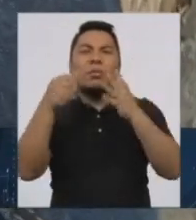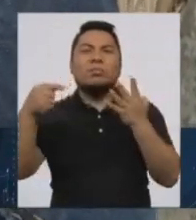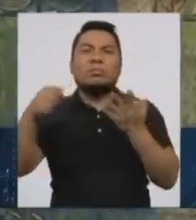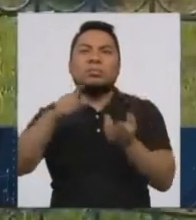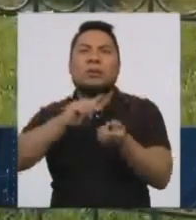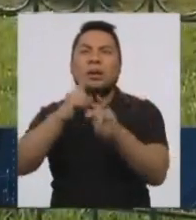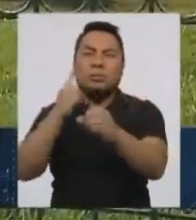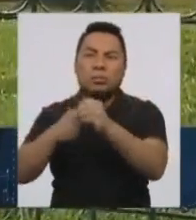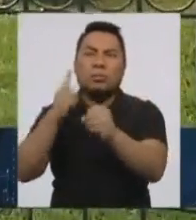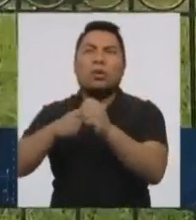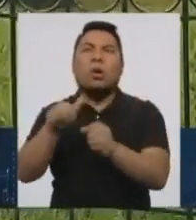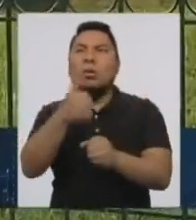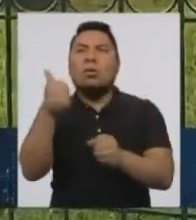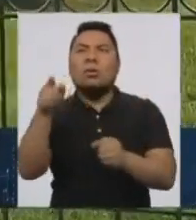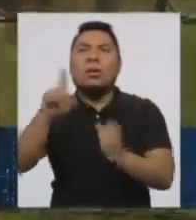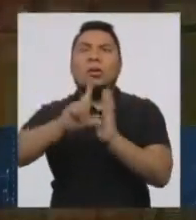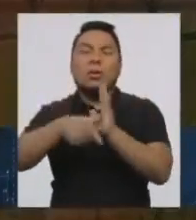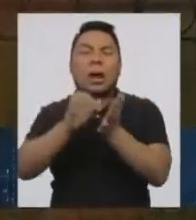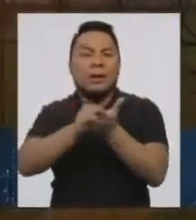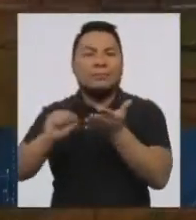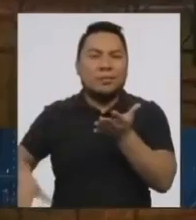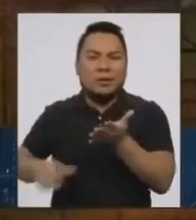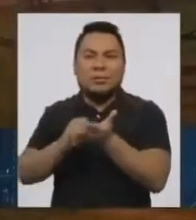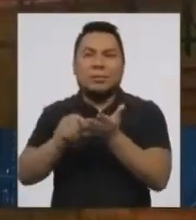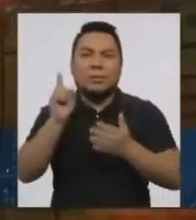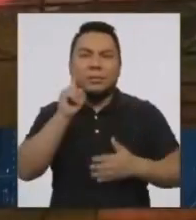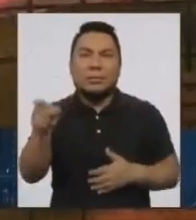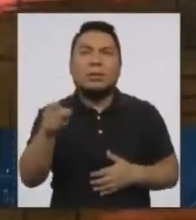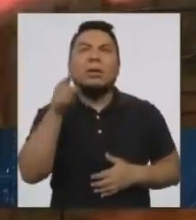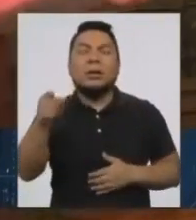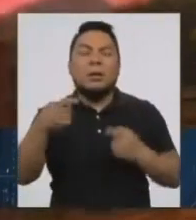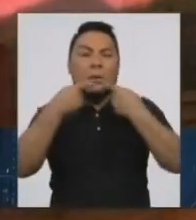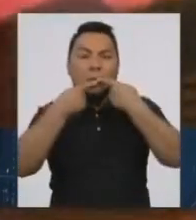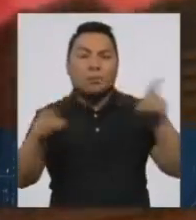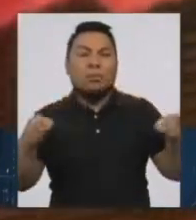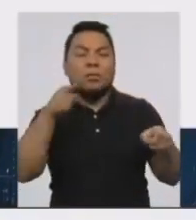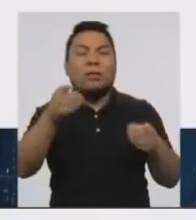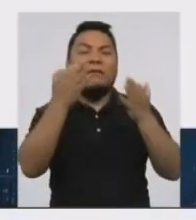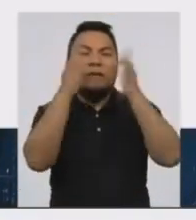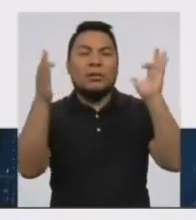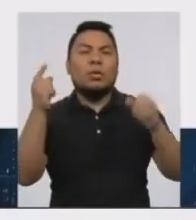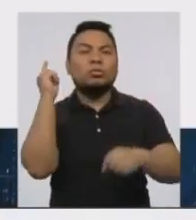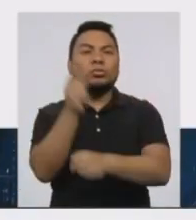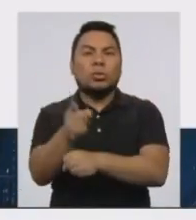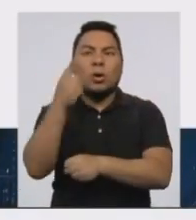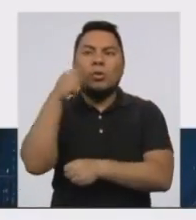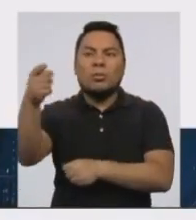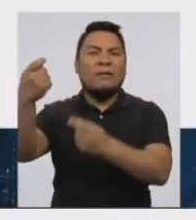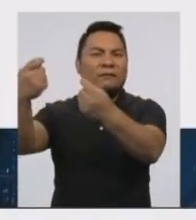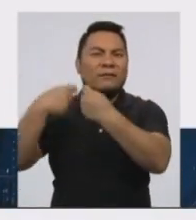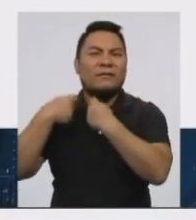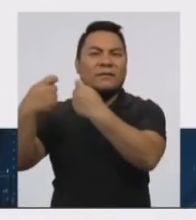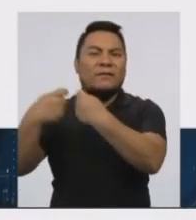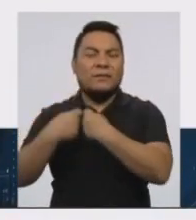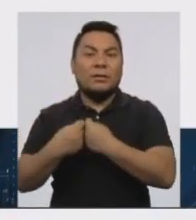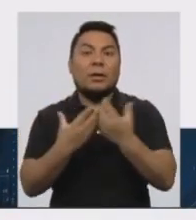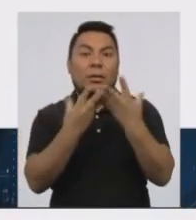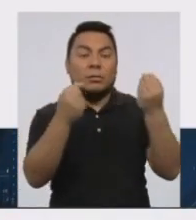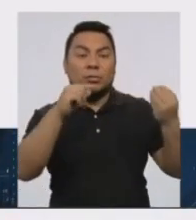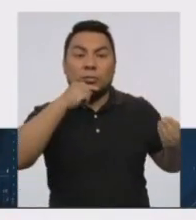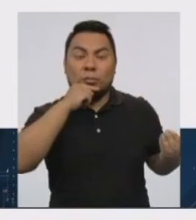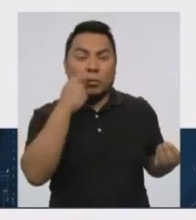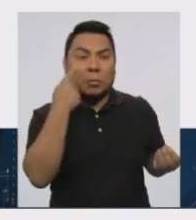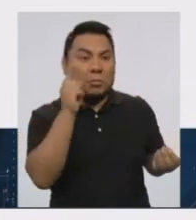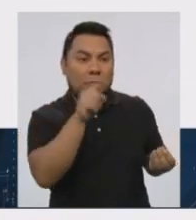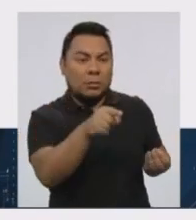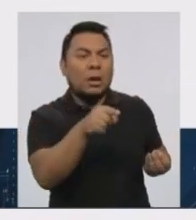pero luego los ha eliminado. María hizo público su caso a través de su cuenta en Facebook. Después de esto, muchas chicas que no la